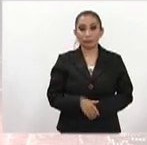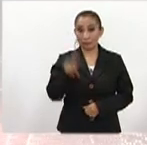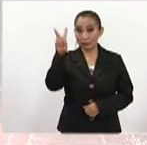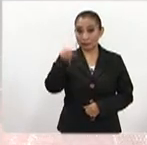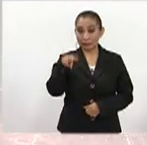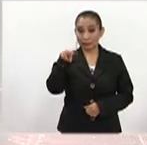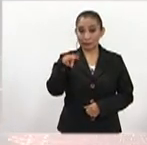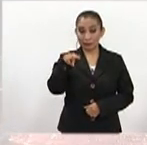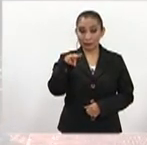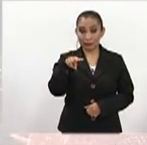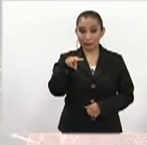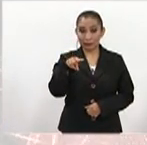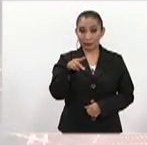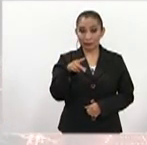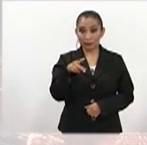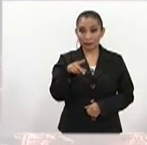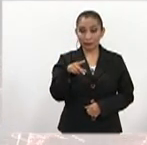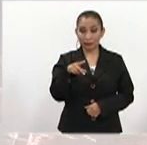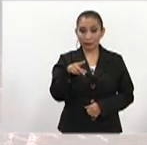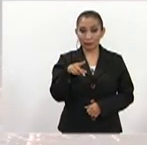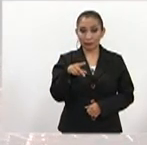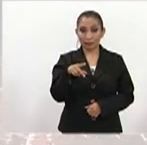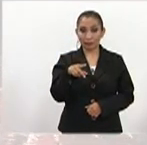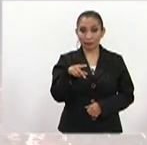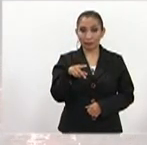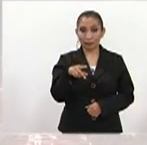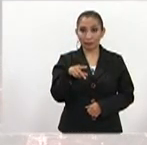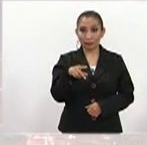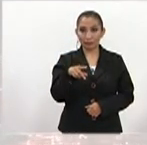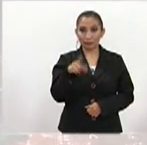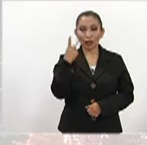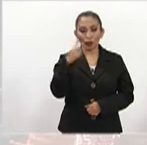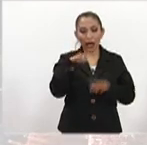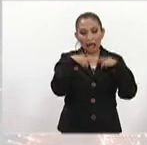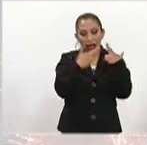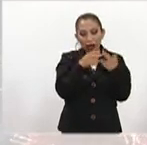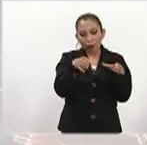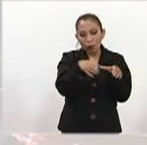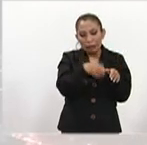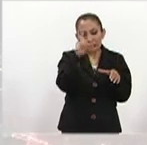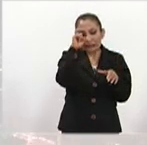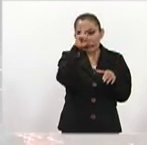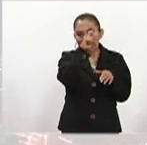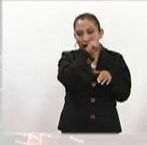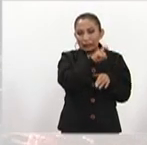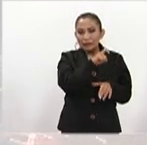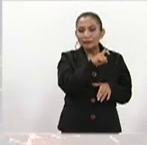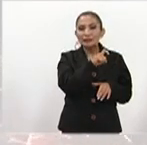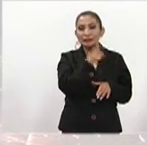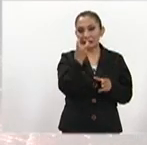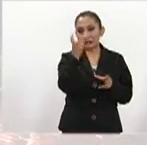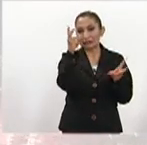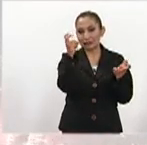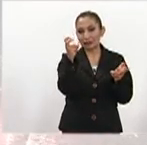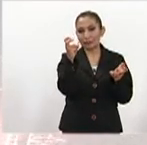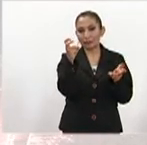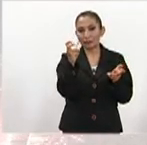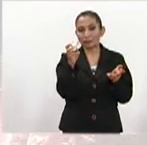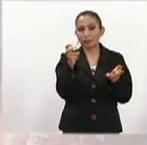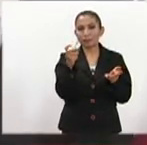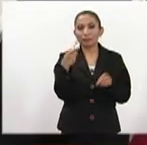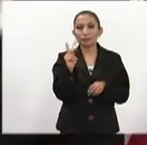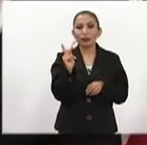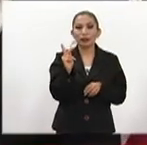duda fue una ronda complicada con muchos temas,